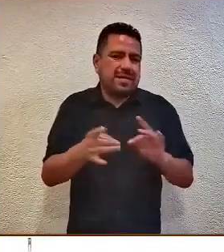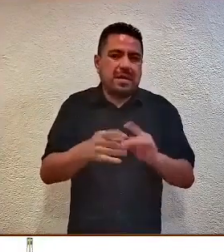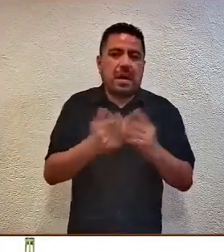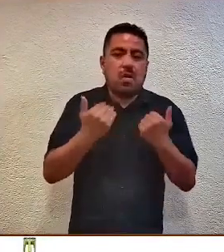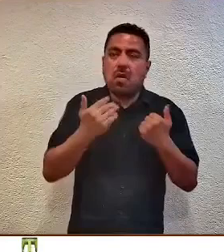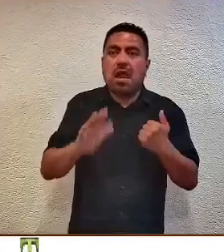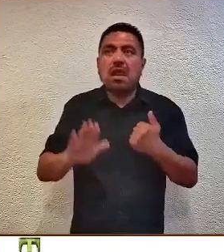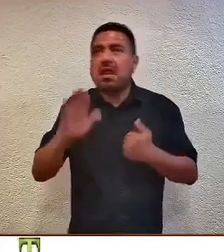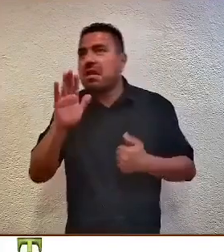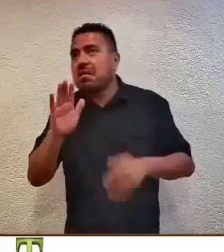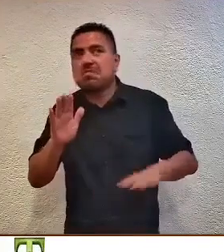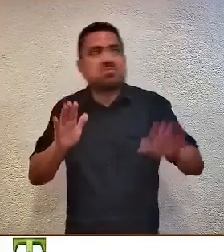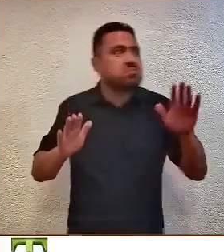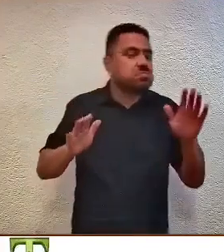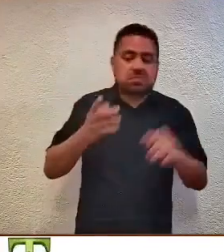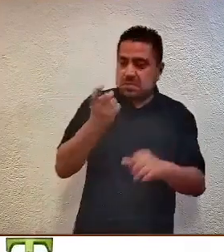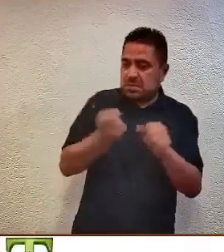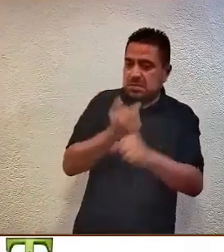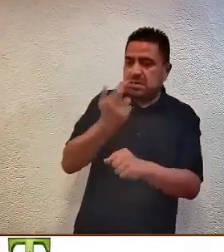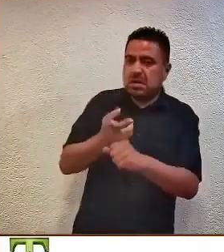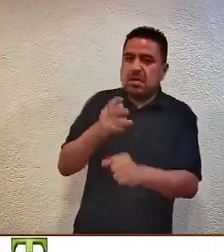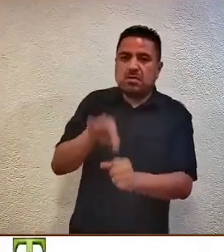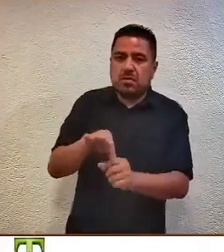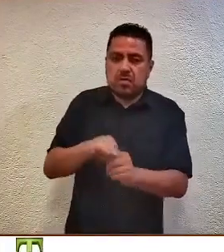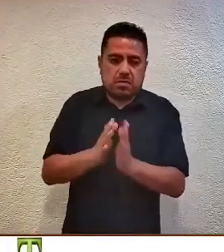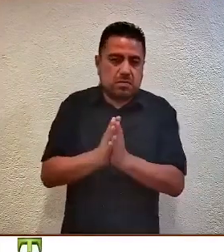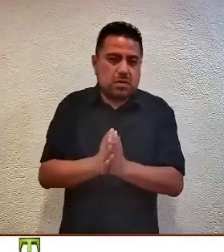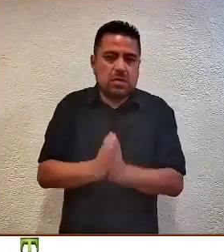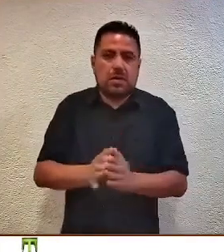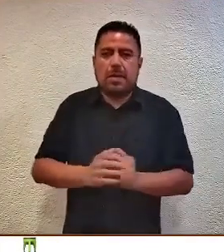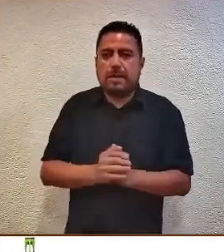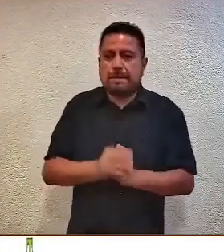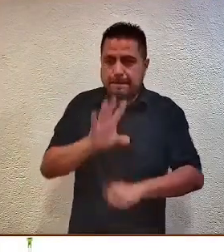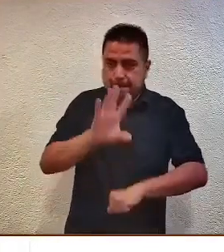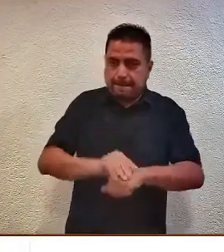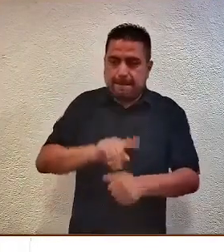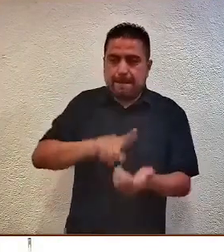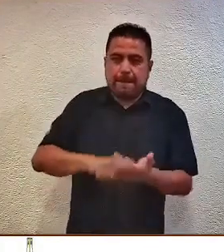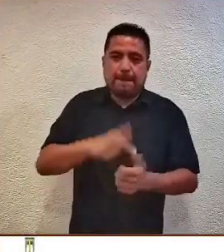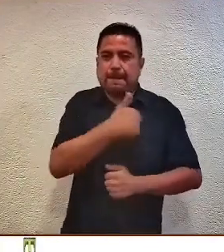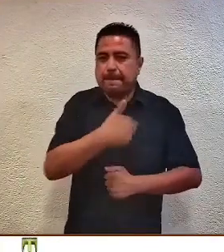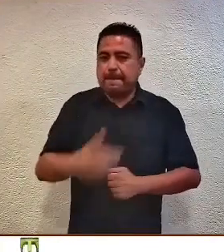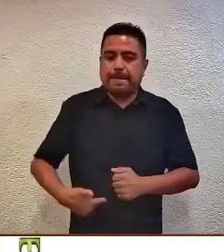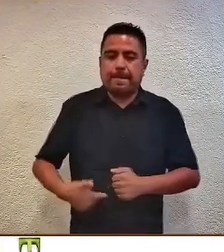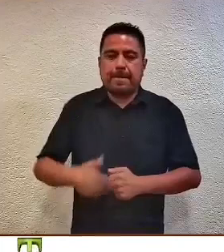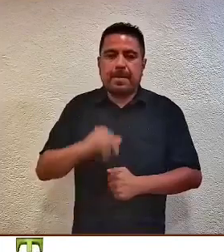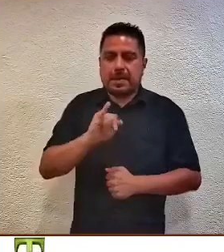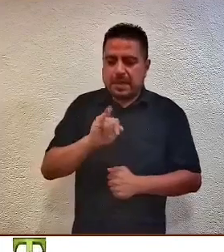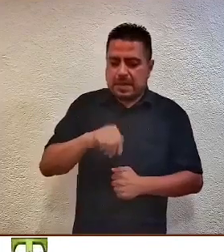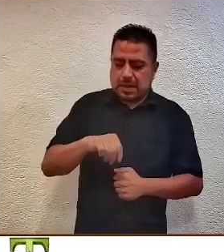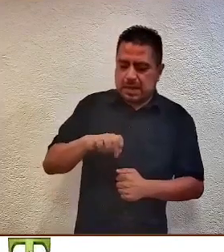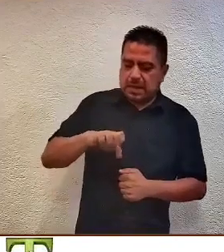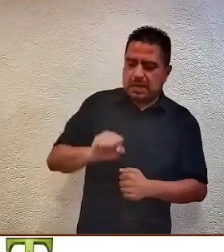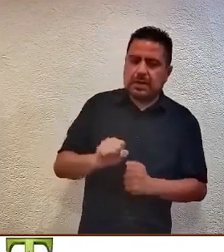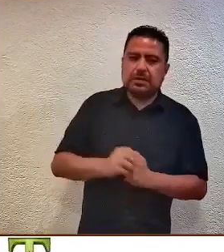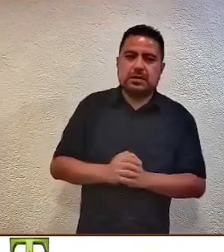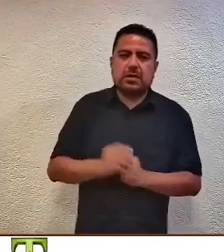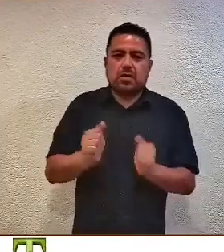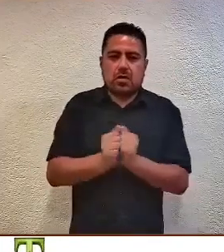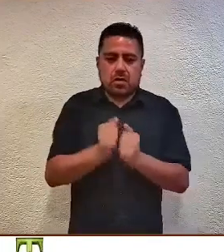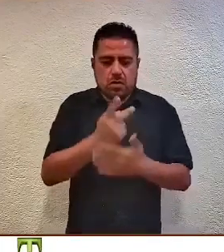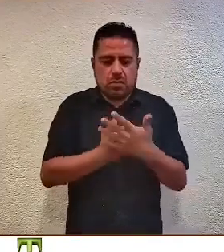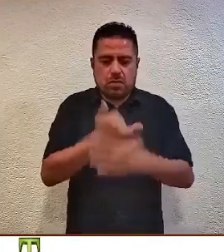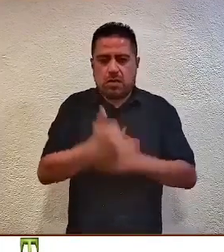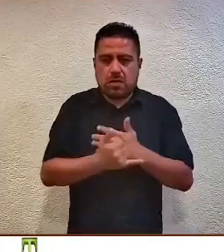habiendo comentarios al respecto, secretario, tome la votación, por favor. Con su autorización, magistrada presidente, magistrado José Inés Betancur Salgado. Con el